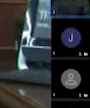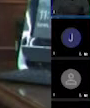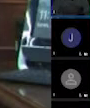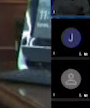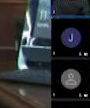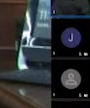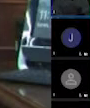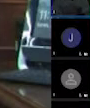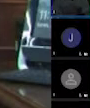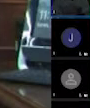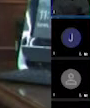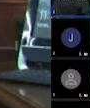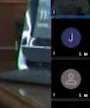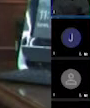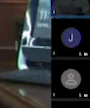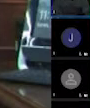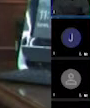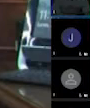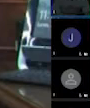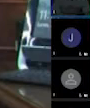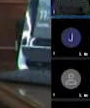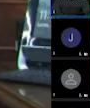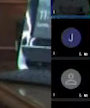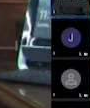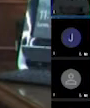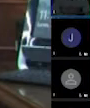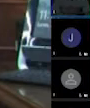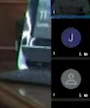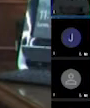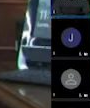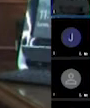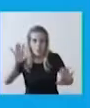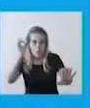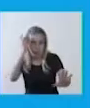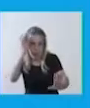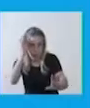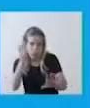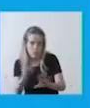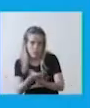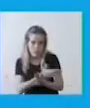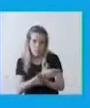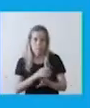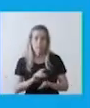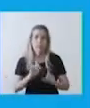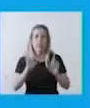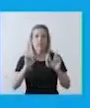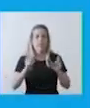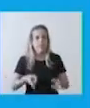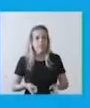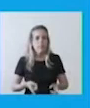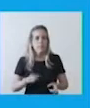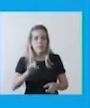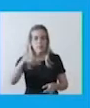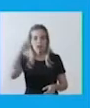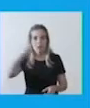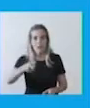grieta, eso que nos divide, que nos separa, es como que ha quedado un tanto frisado. Lo que hoy observamos es